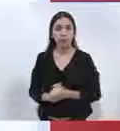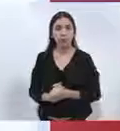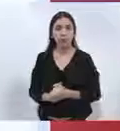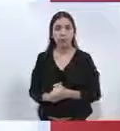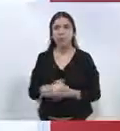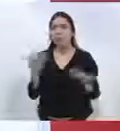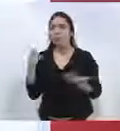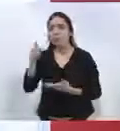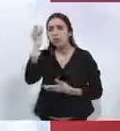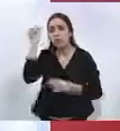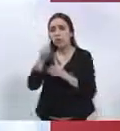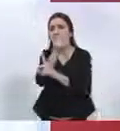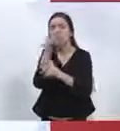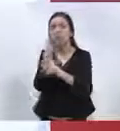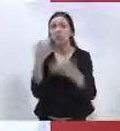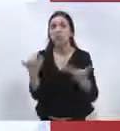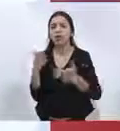con énfasis de desarrollo